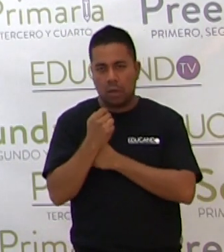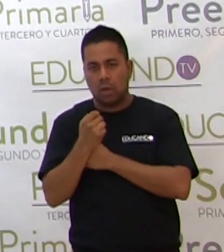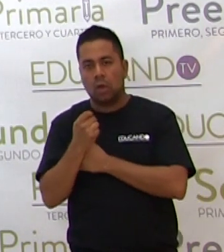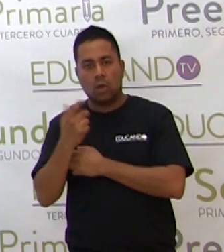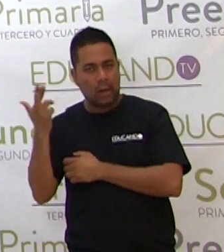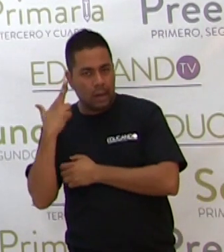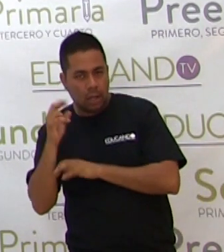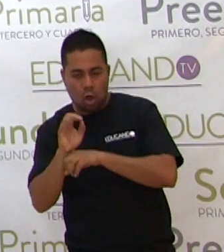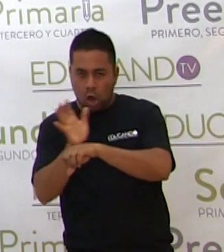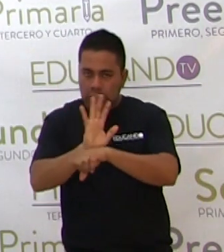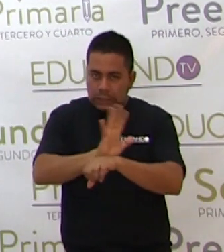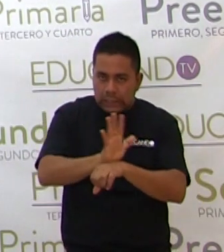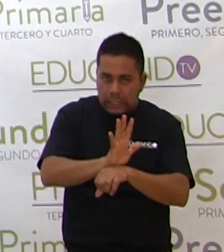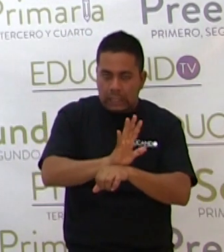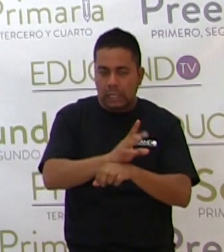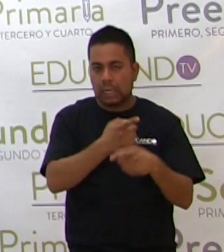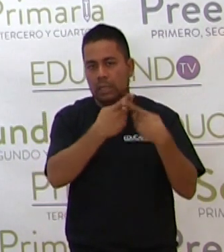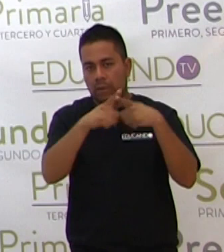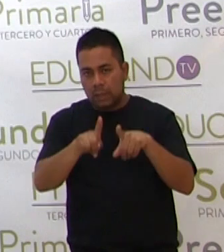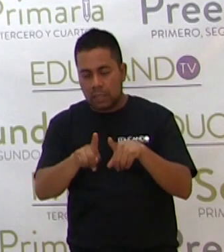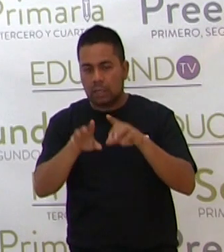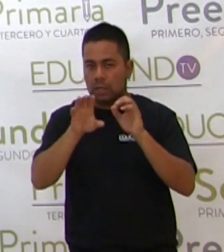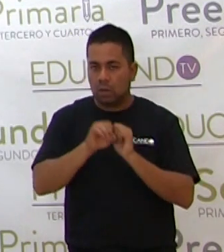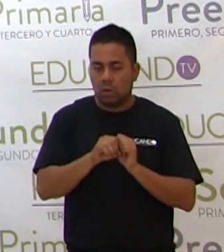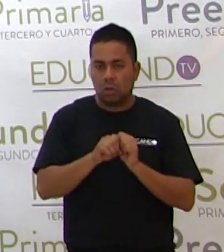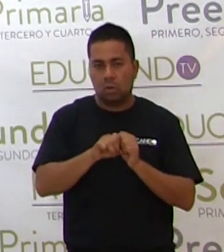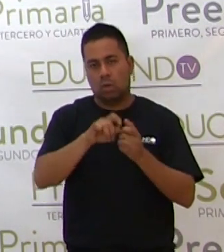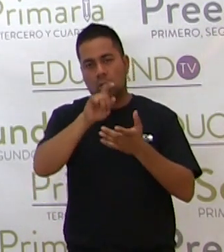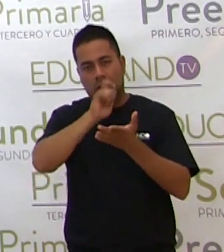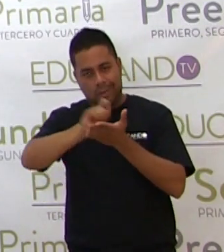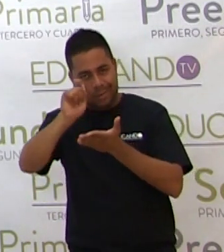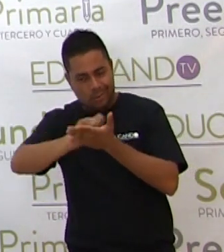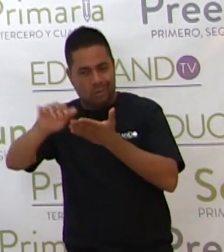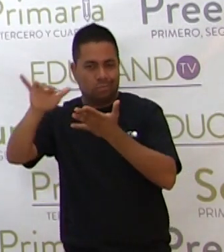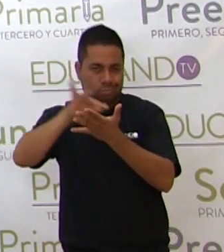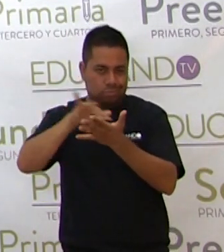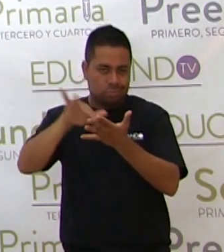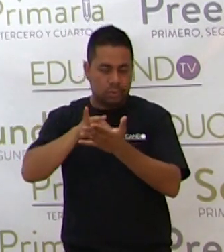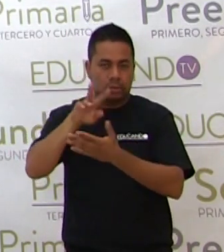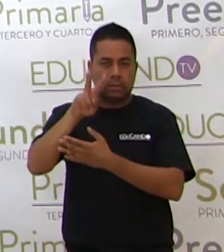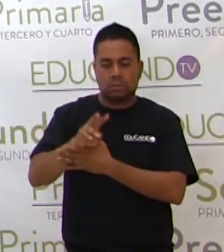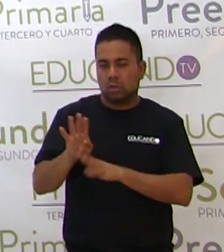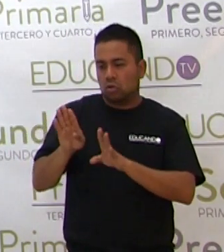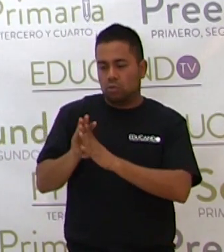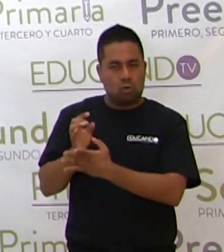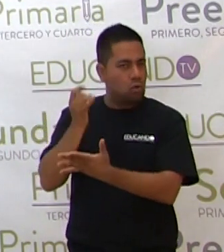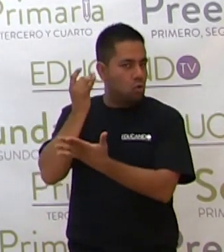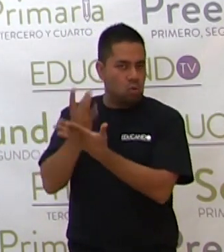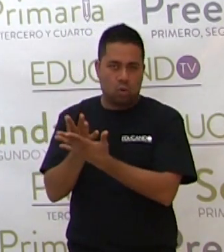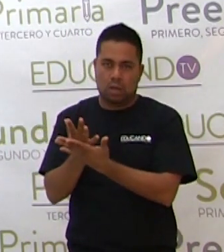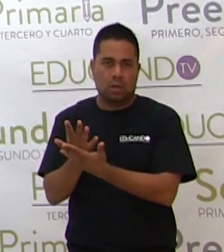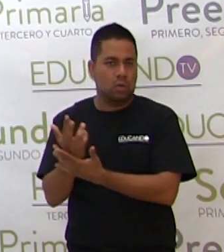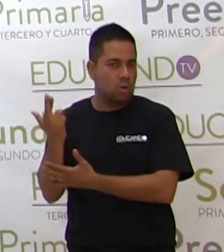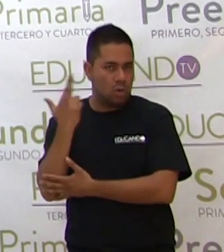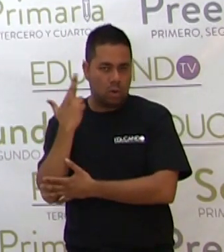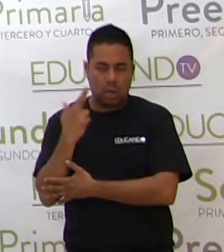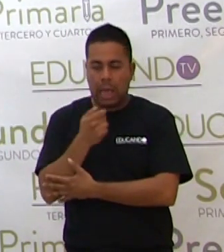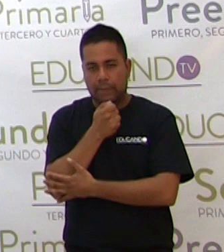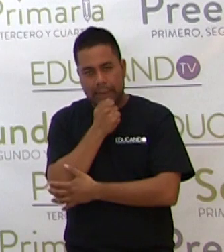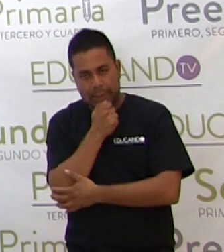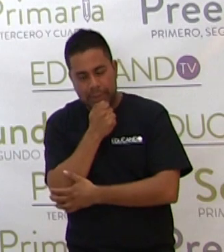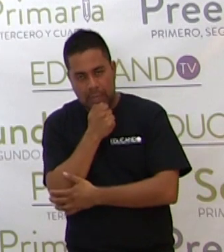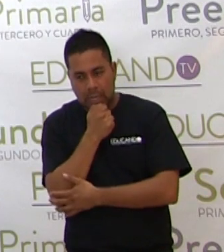cinematográfico o al lenguaje literario es muy específico y